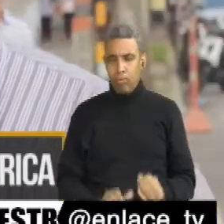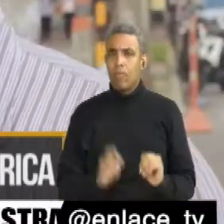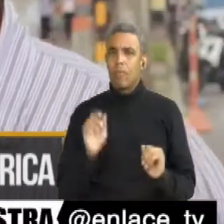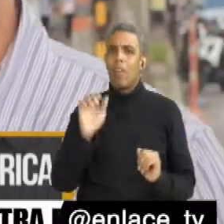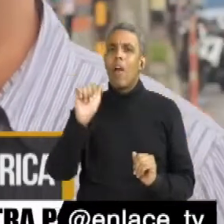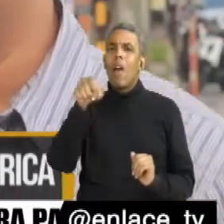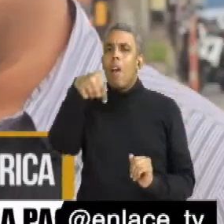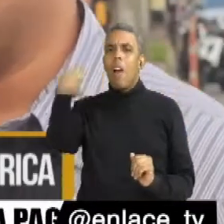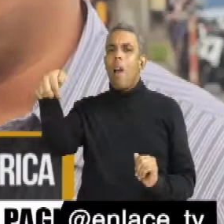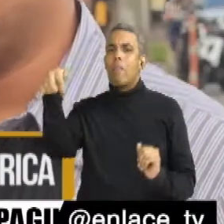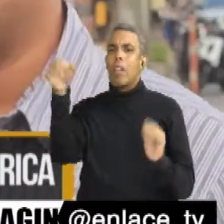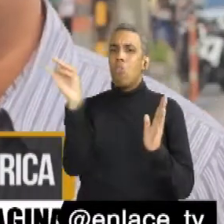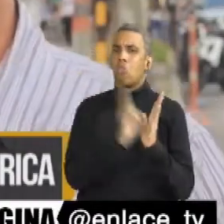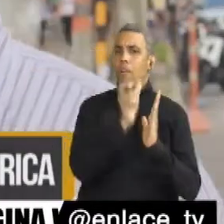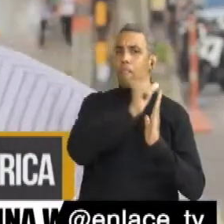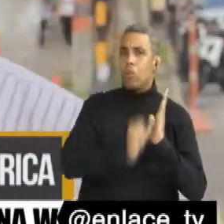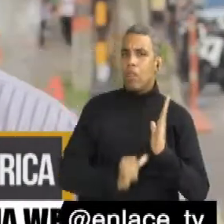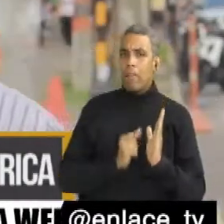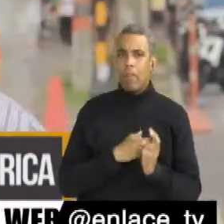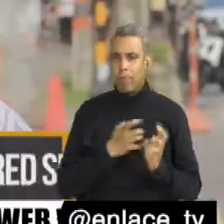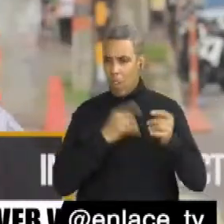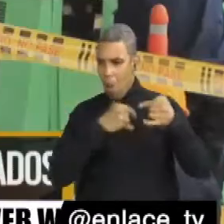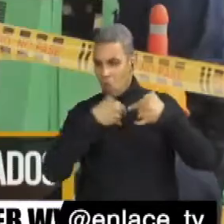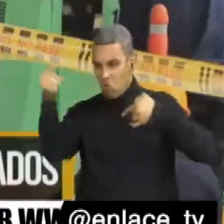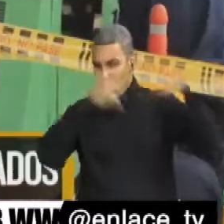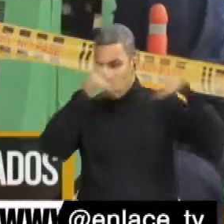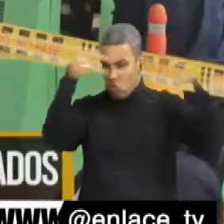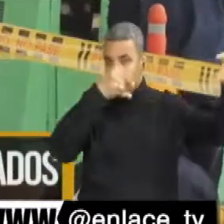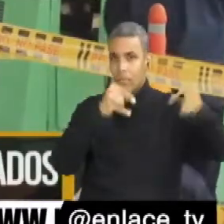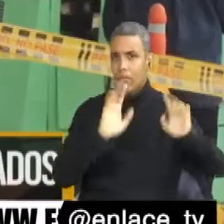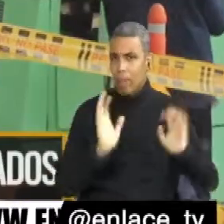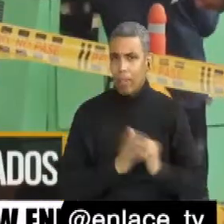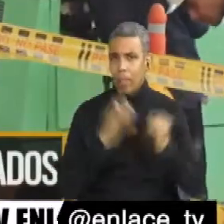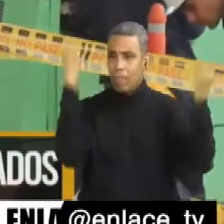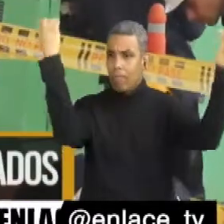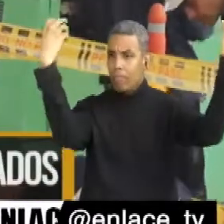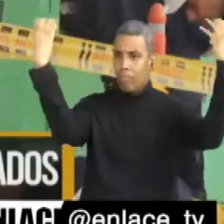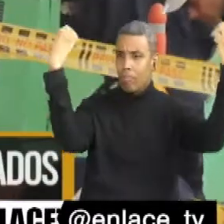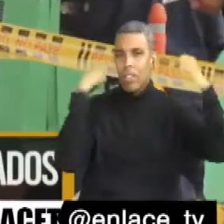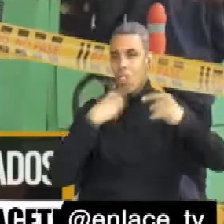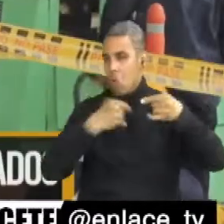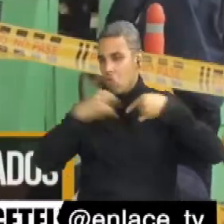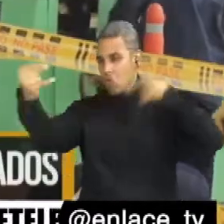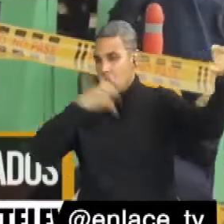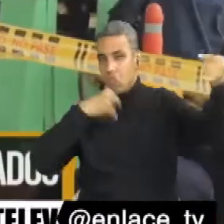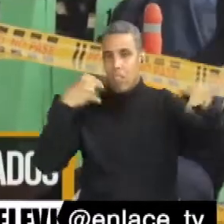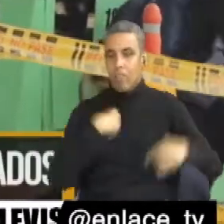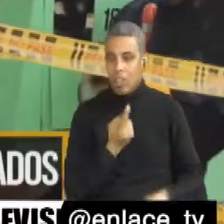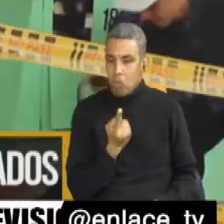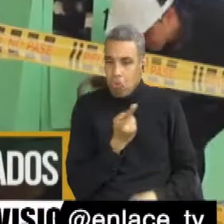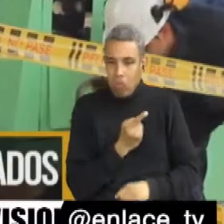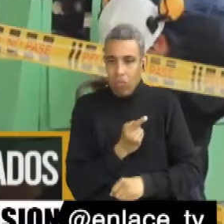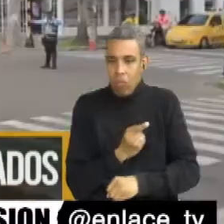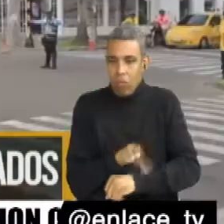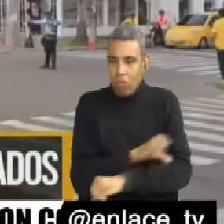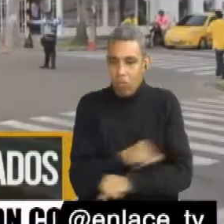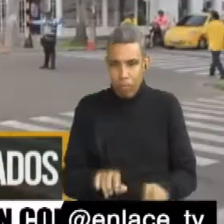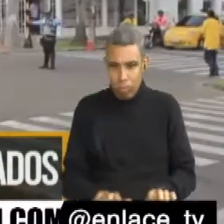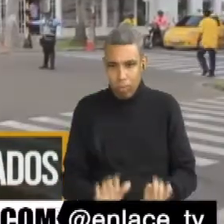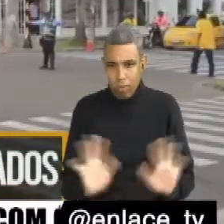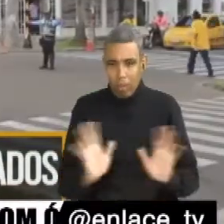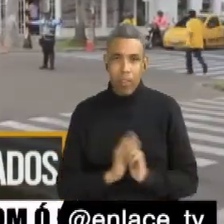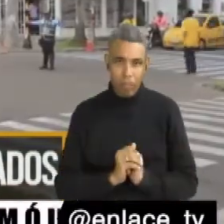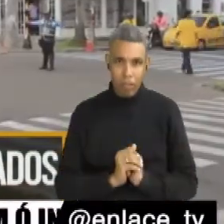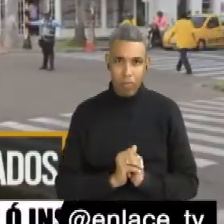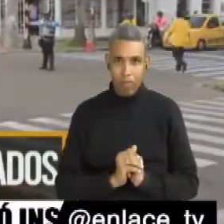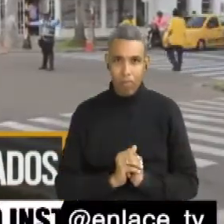de los semáforos según las necesidades, según las horas pico. La firma contratista Unión Temporal Construsemáforos es la encargada de ejecutar